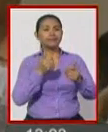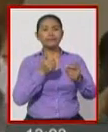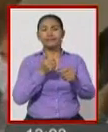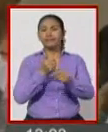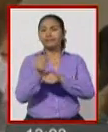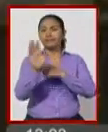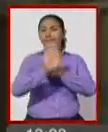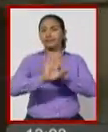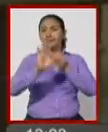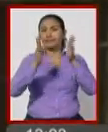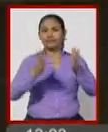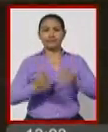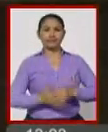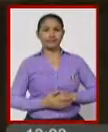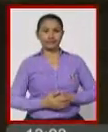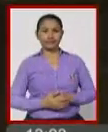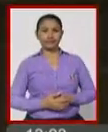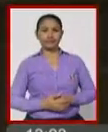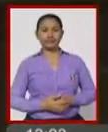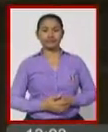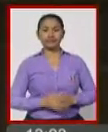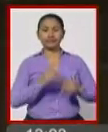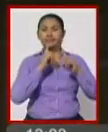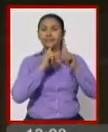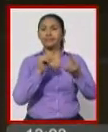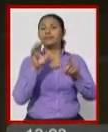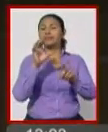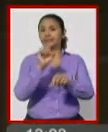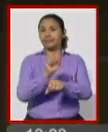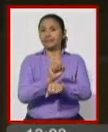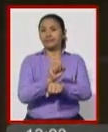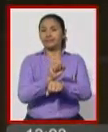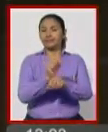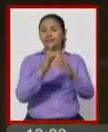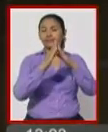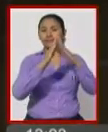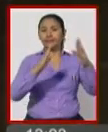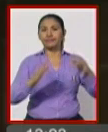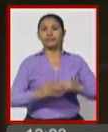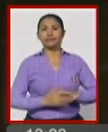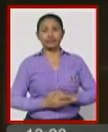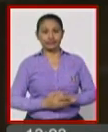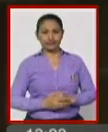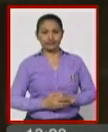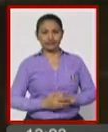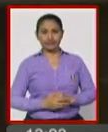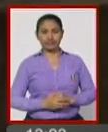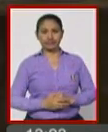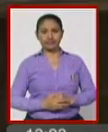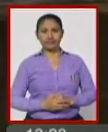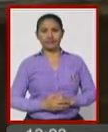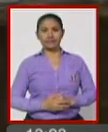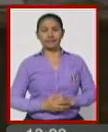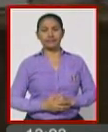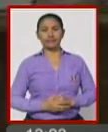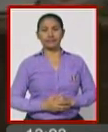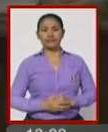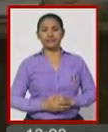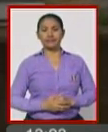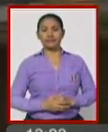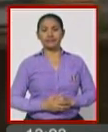acusadores y defensa. Se ordena la detención domiciliaria de Marvel María José Leyes